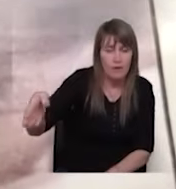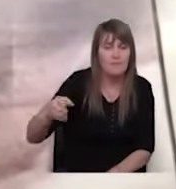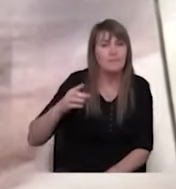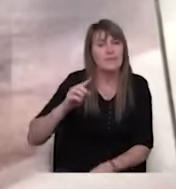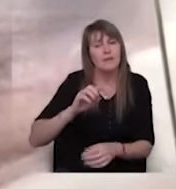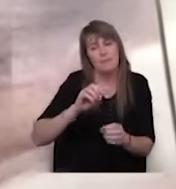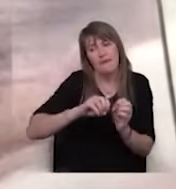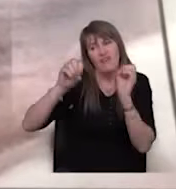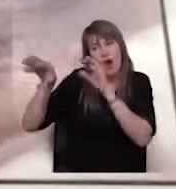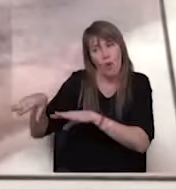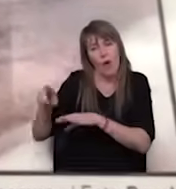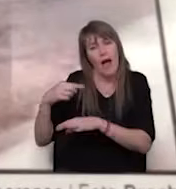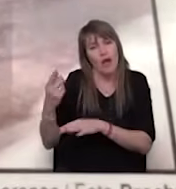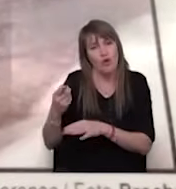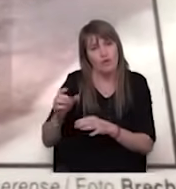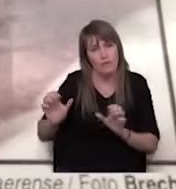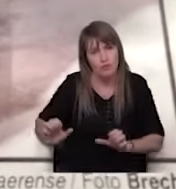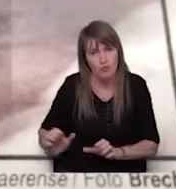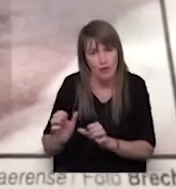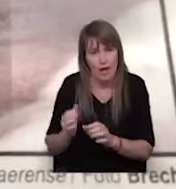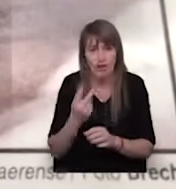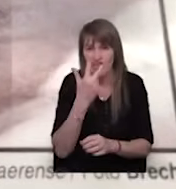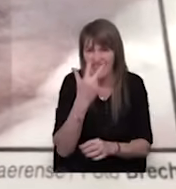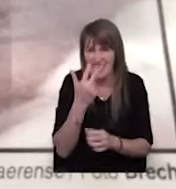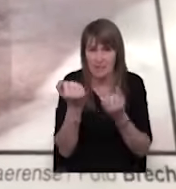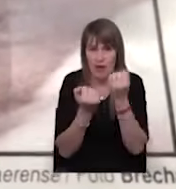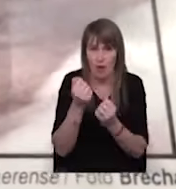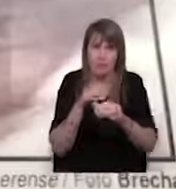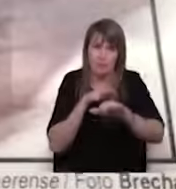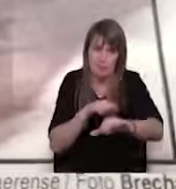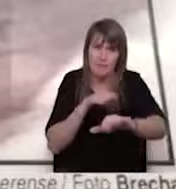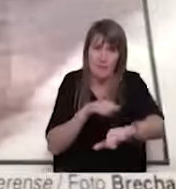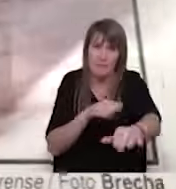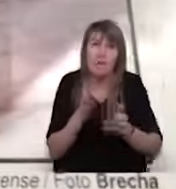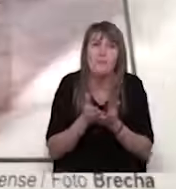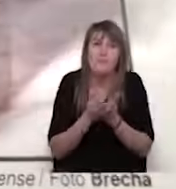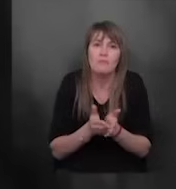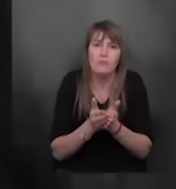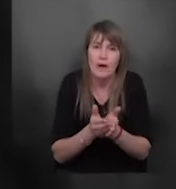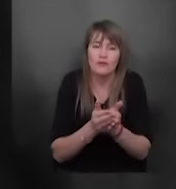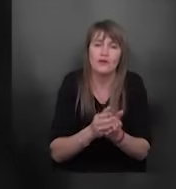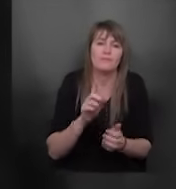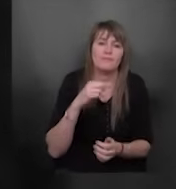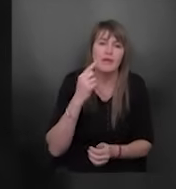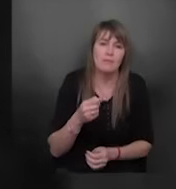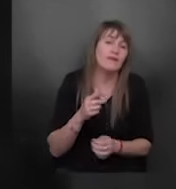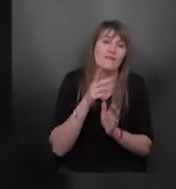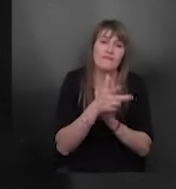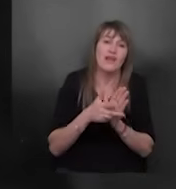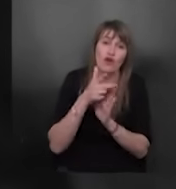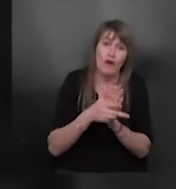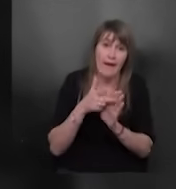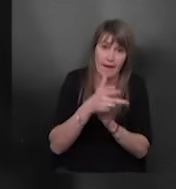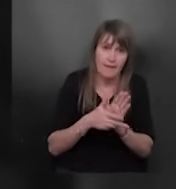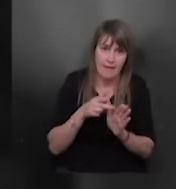auto Castañete y los dos funcionarios, siguiendo los tres vehículos hacia el puerto. En la entrada que queda al lado de la estación central de ferrocarril, creo